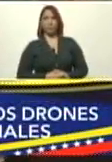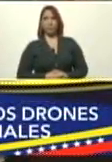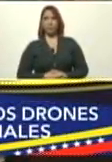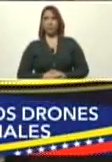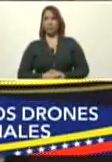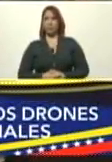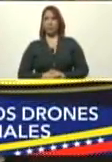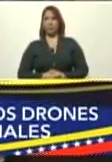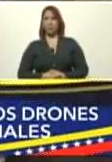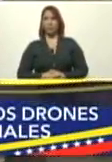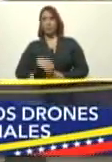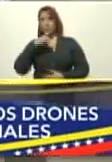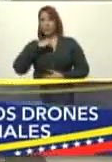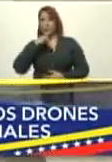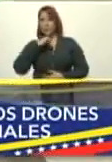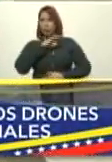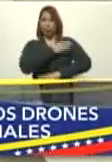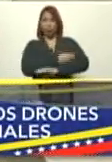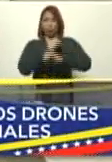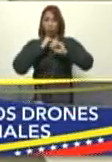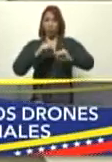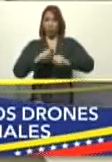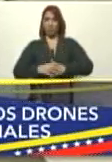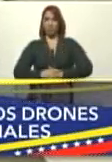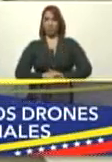Hay que perseverar con valentía.